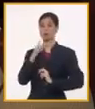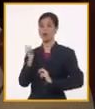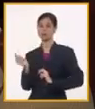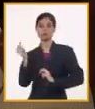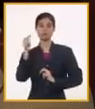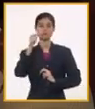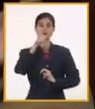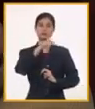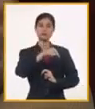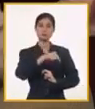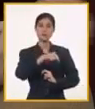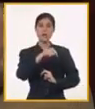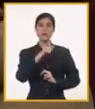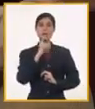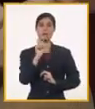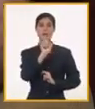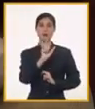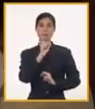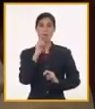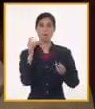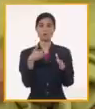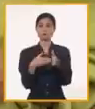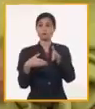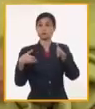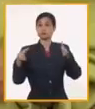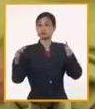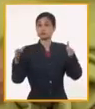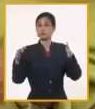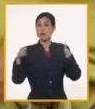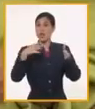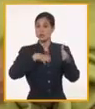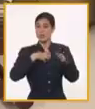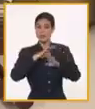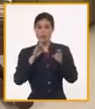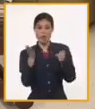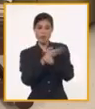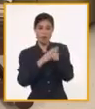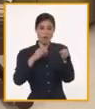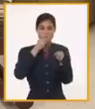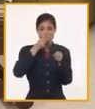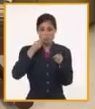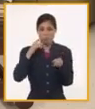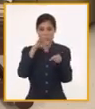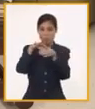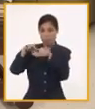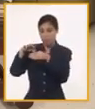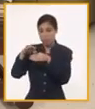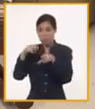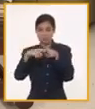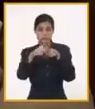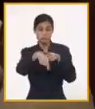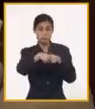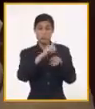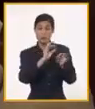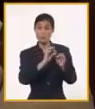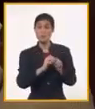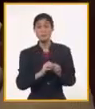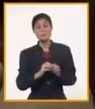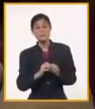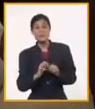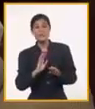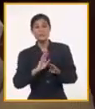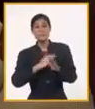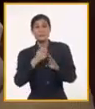y Camagüey era la provincia más grande y más cañera que más daba. Pero después el partido de La Habana tuvo